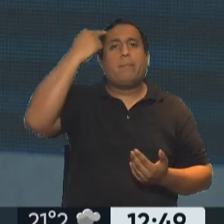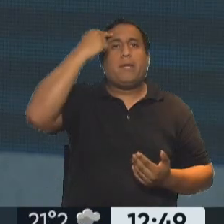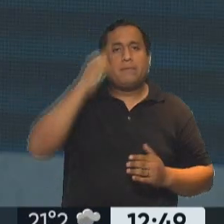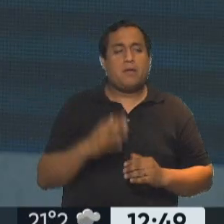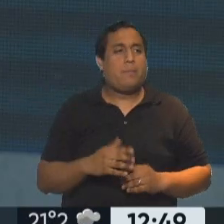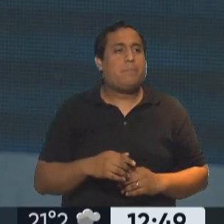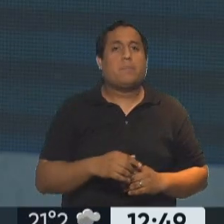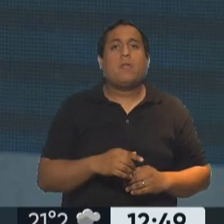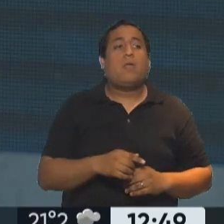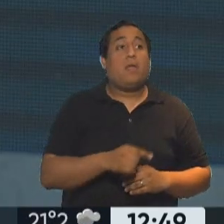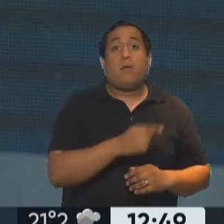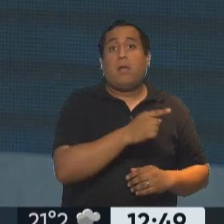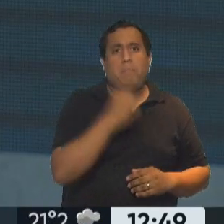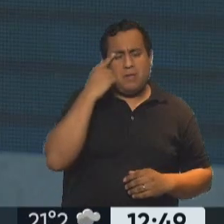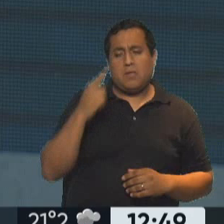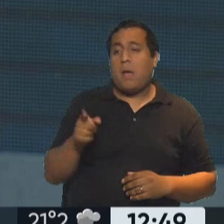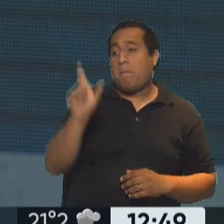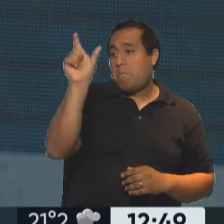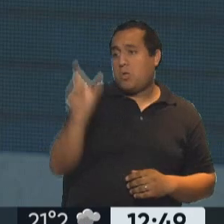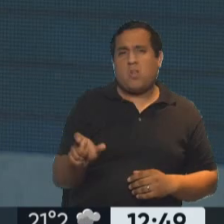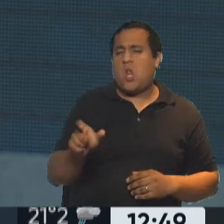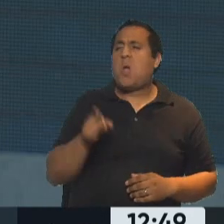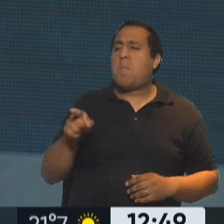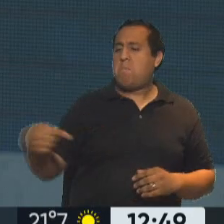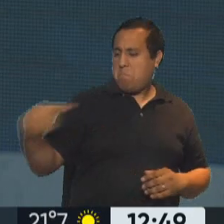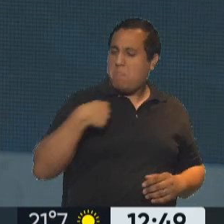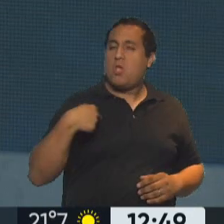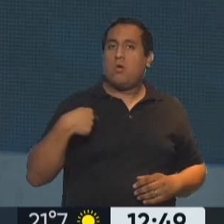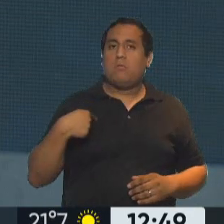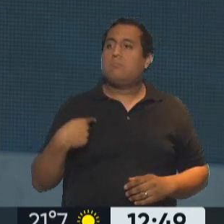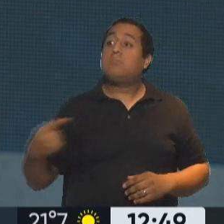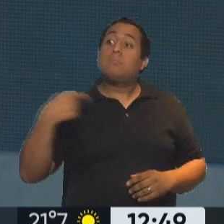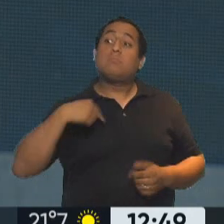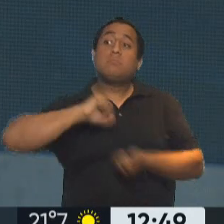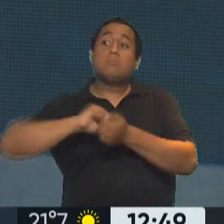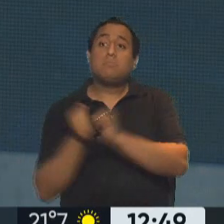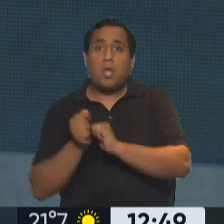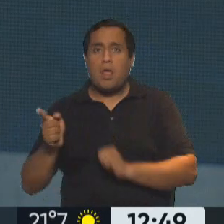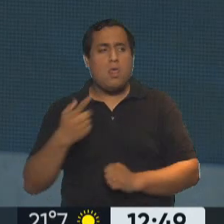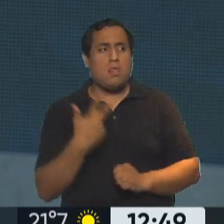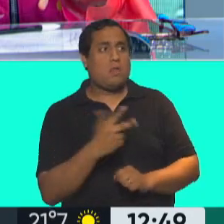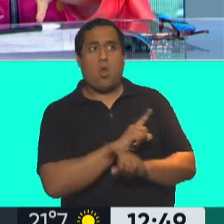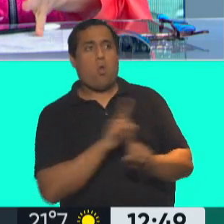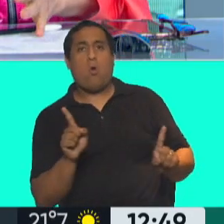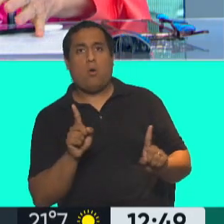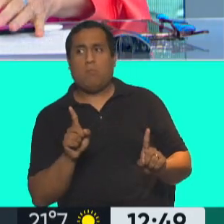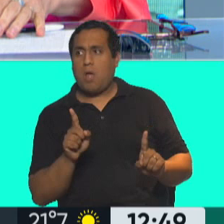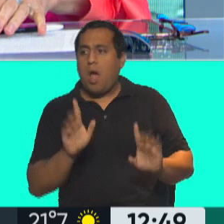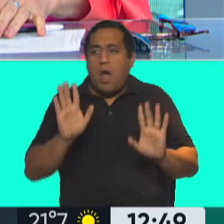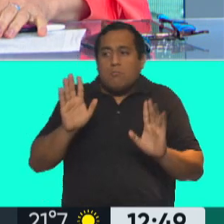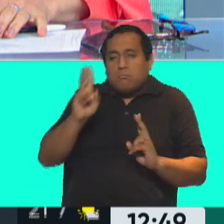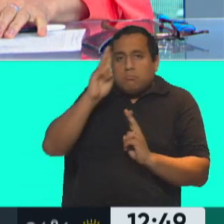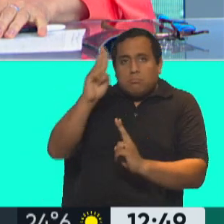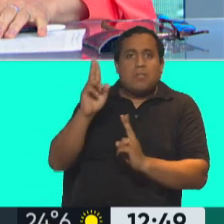una cosa No una persona que tiene voluntad que puede decir que no que puede tener ganas de tener relaciones sexuales o no entender que el límite del